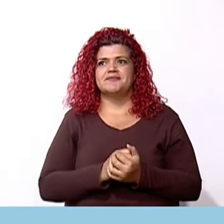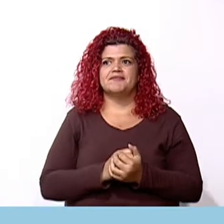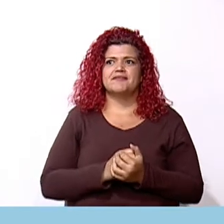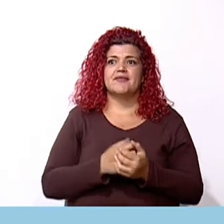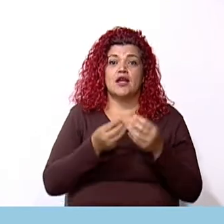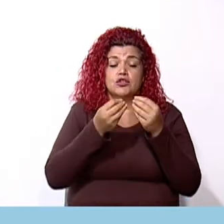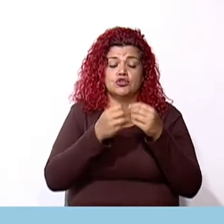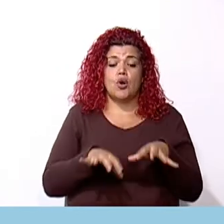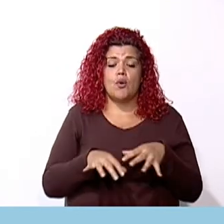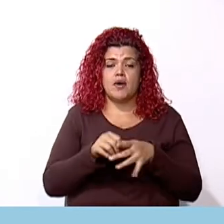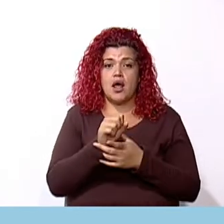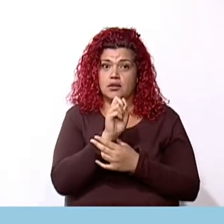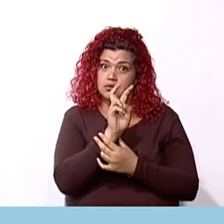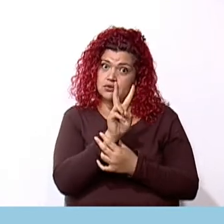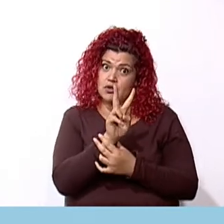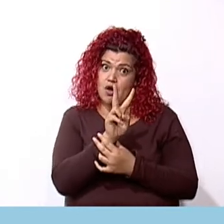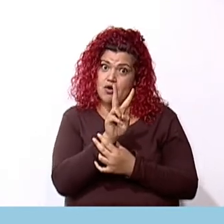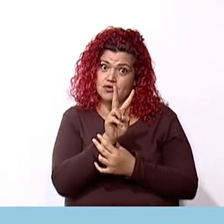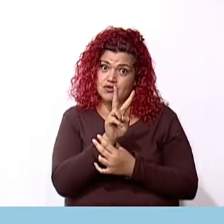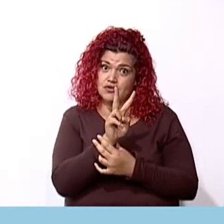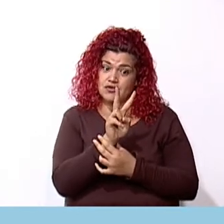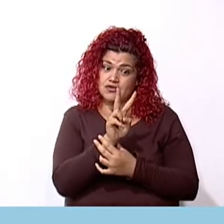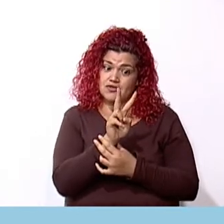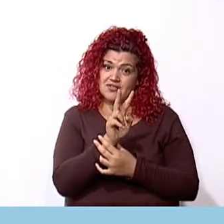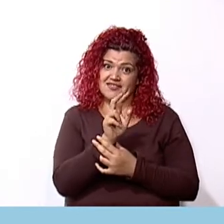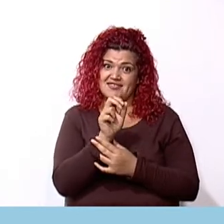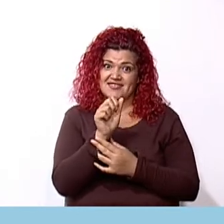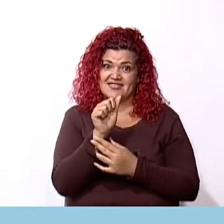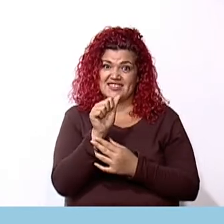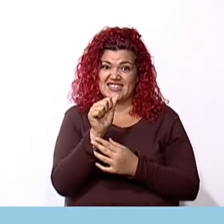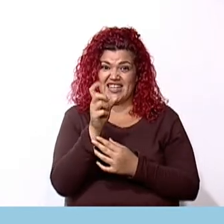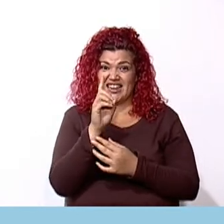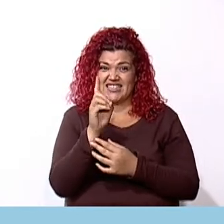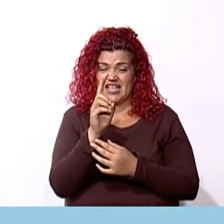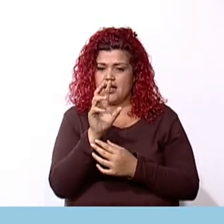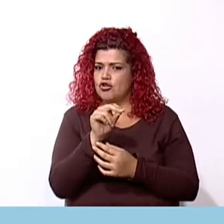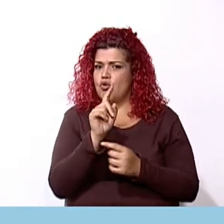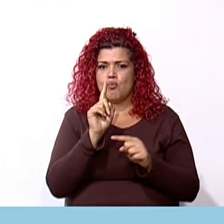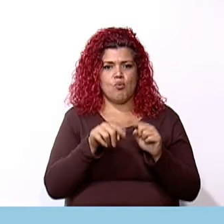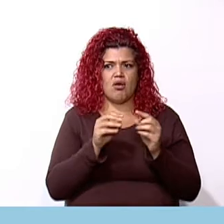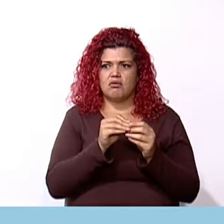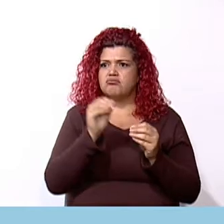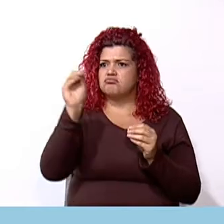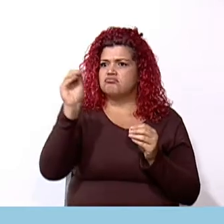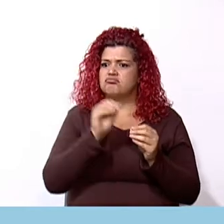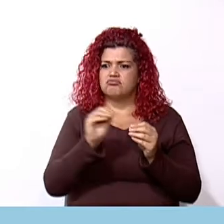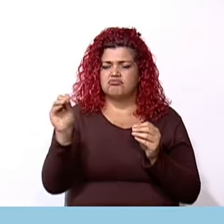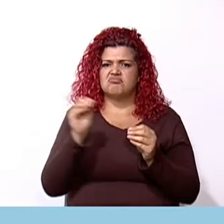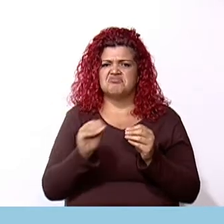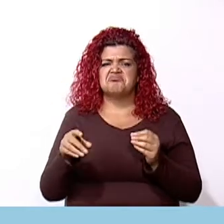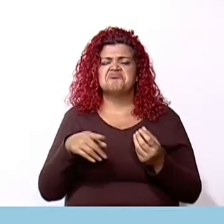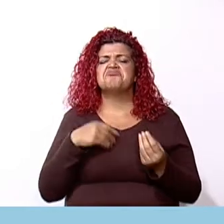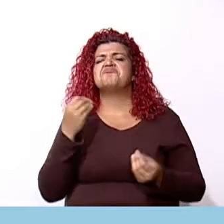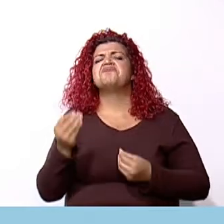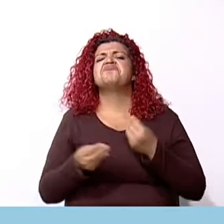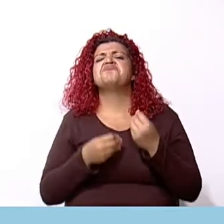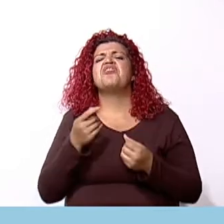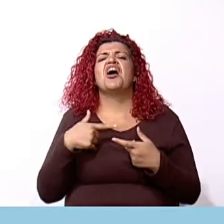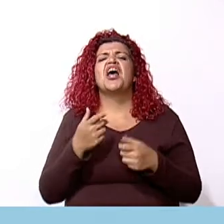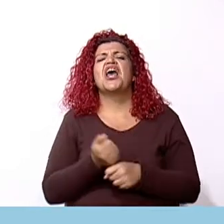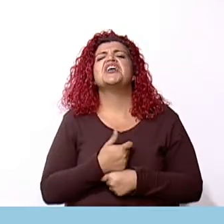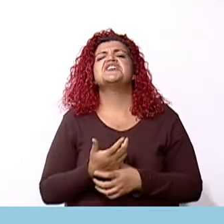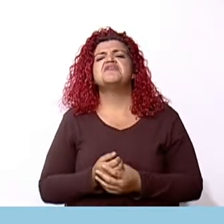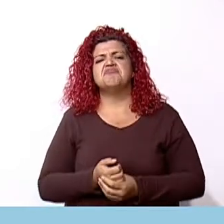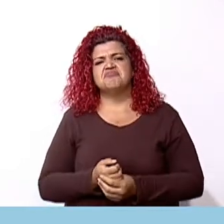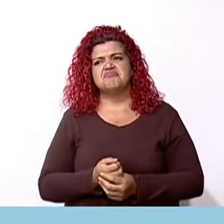Nos sobran 2 decenas que no se han podido repartir. Entonces, ¿qué creen que haremos ahora?